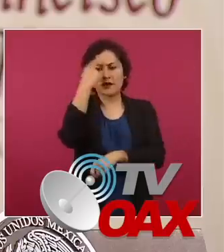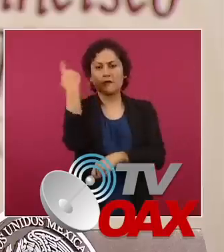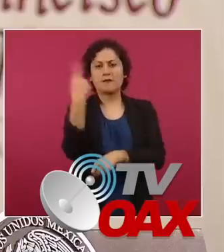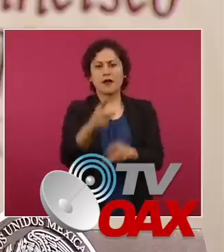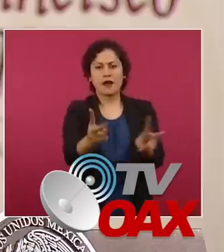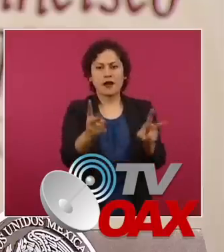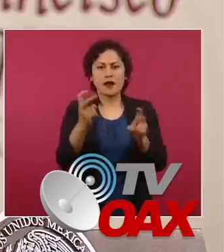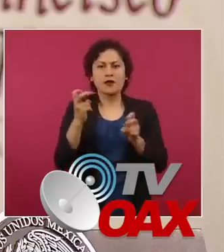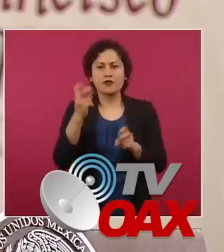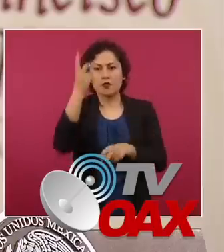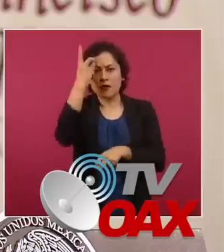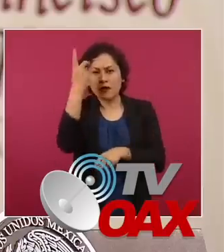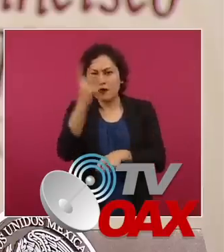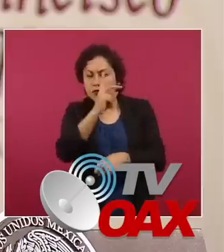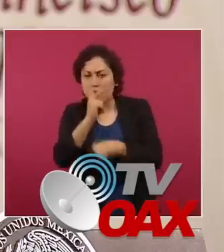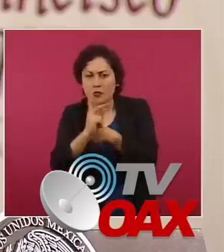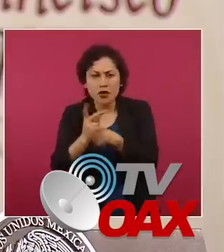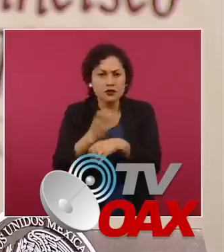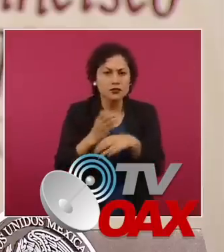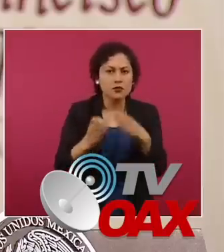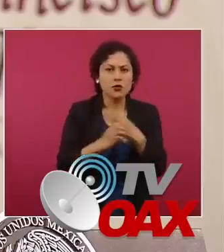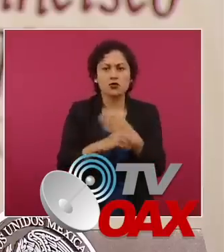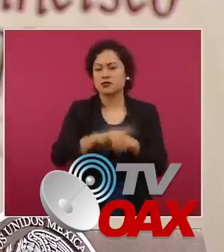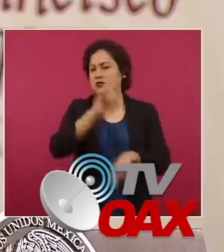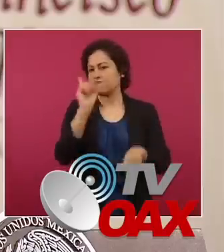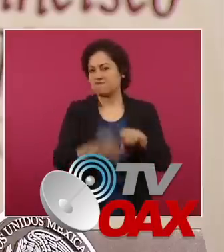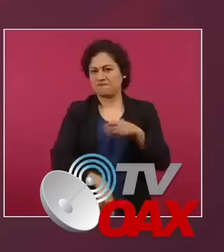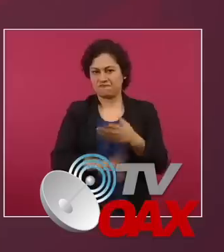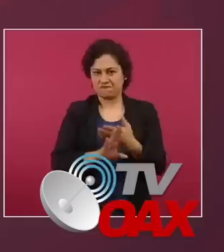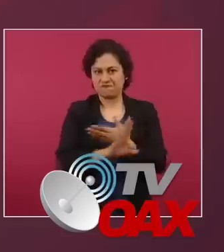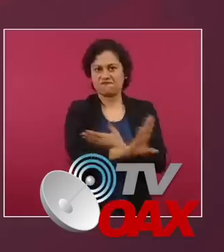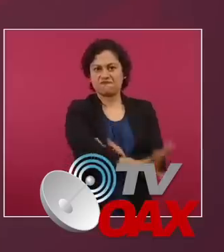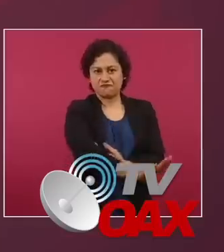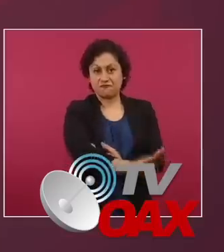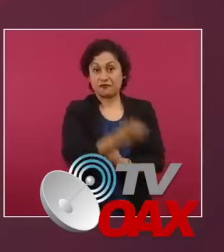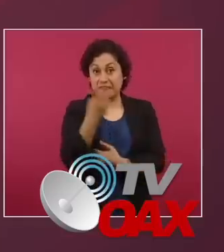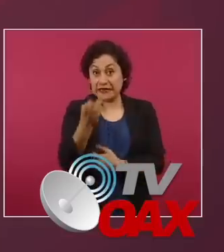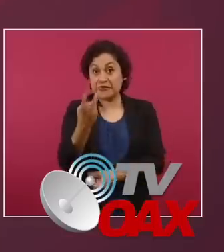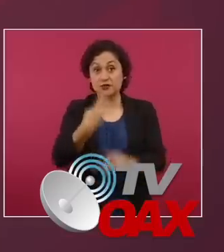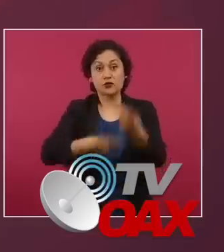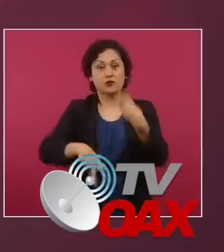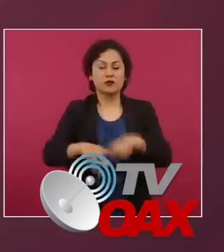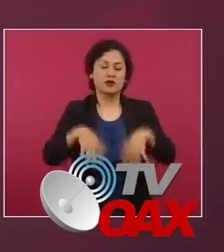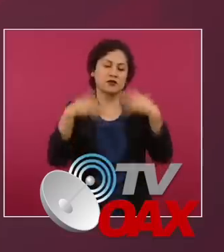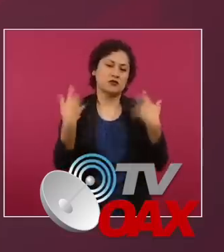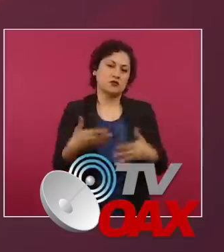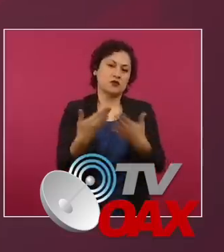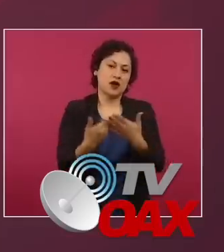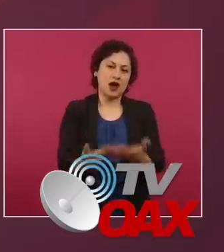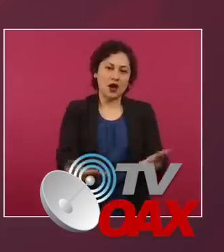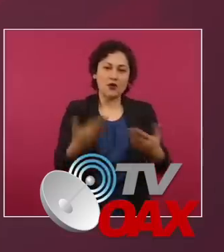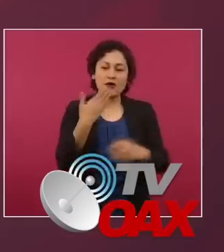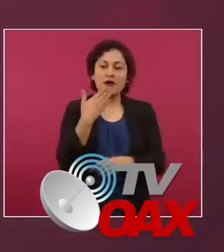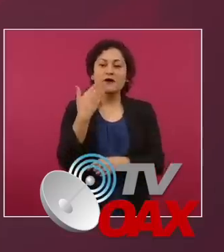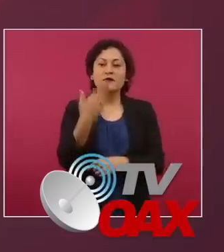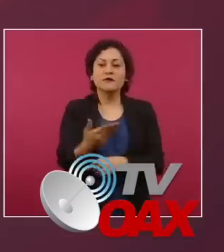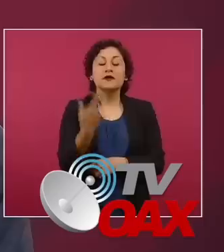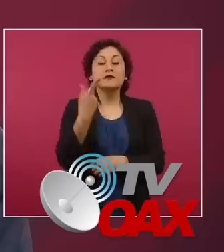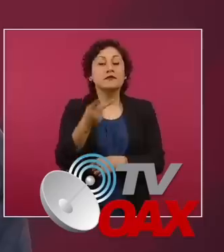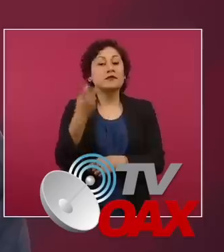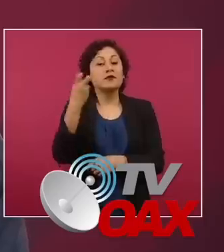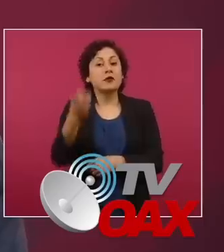culturales. Pero, sobre todo, un resultado de tal magnitud no se habría podido alcanzar sin la